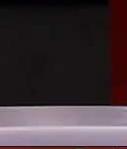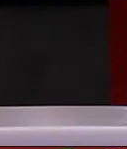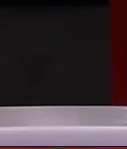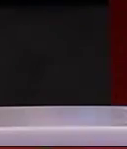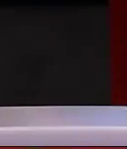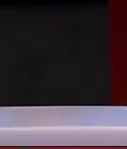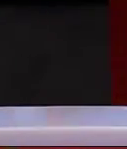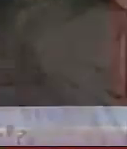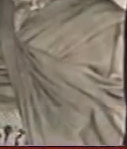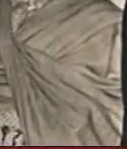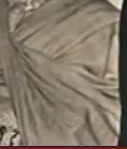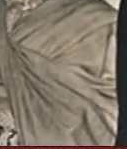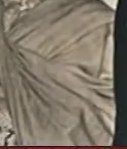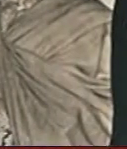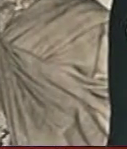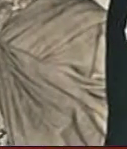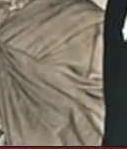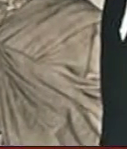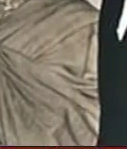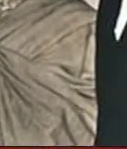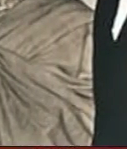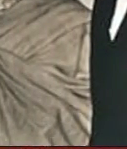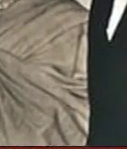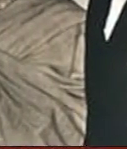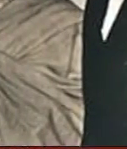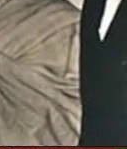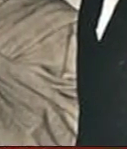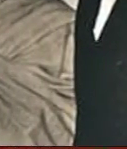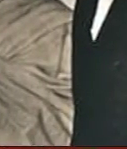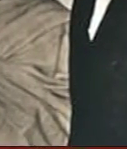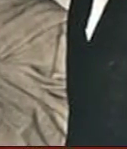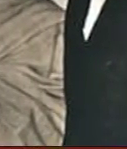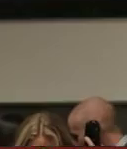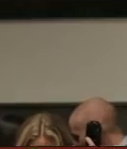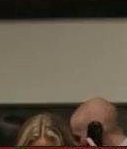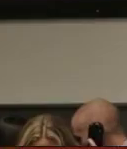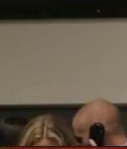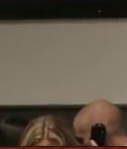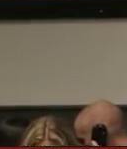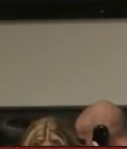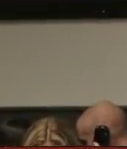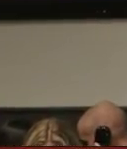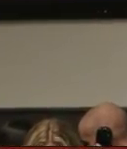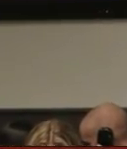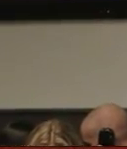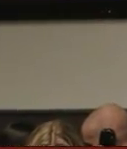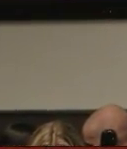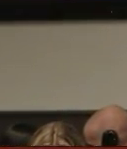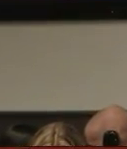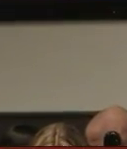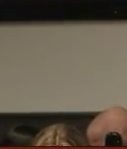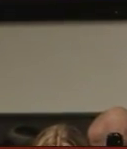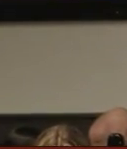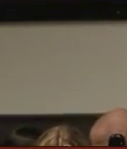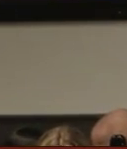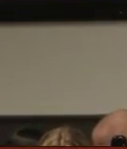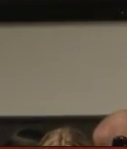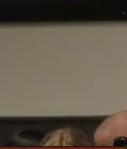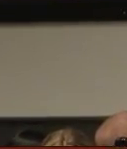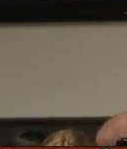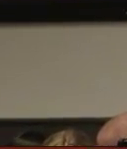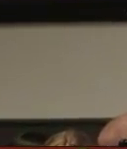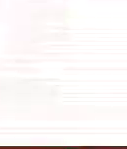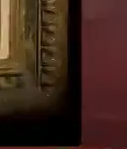Kahlo desbancó del reinado de las subastas al pintor Rufino Tamayo y se convirtió en artista latinoamericana mejor vendida. Este jueves la